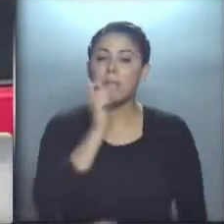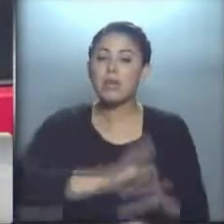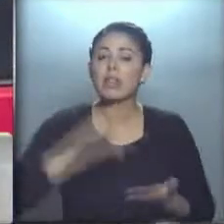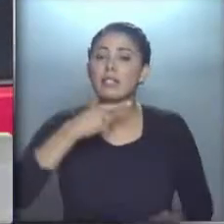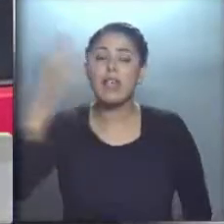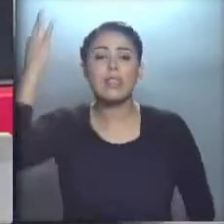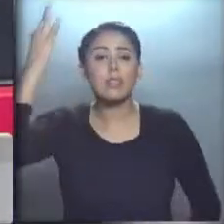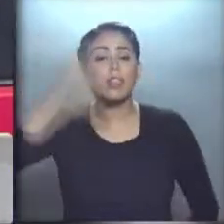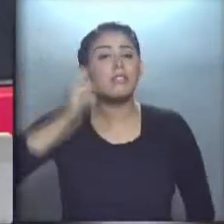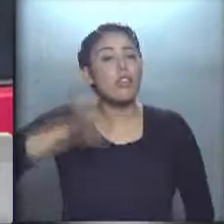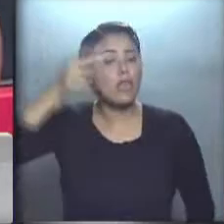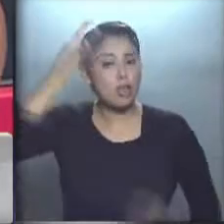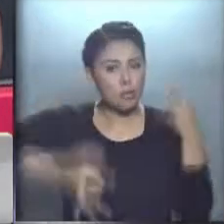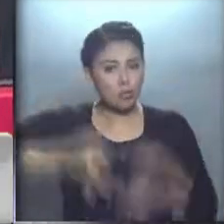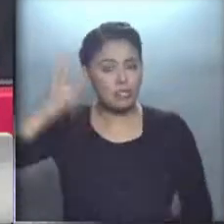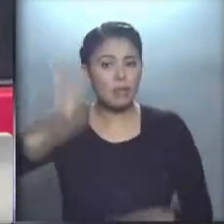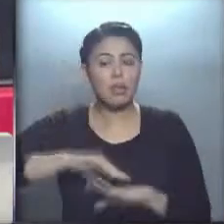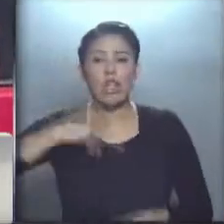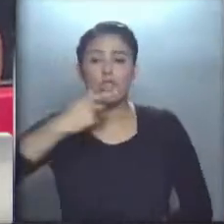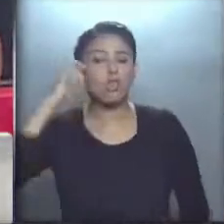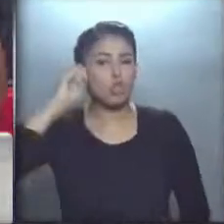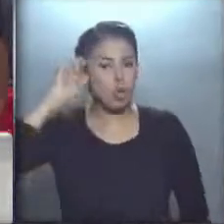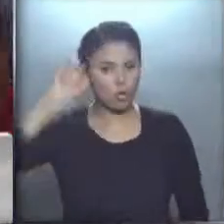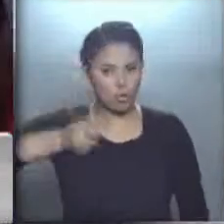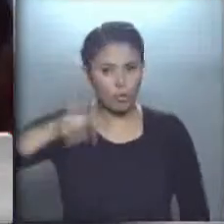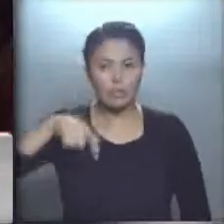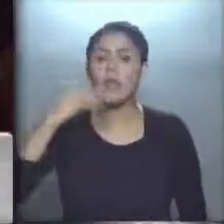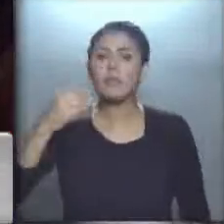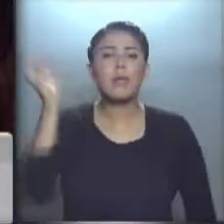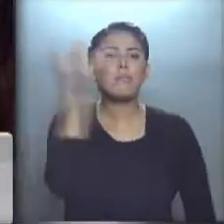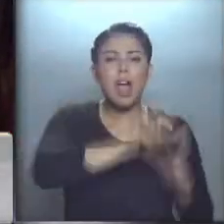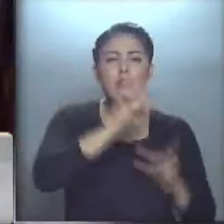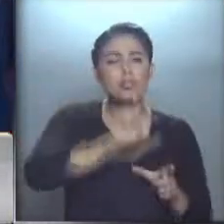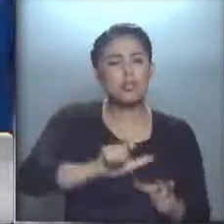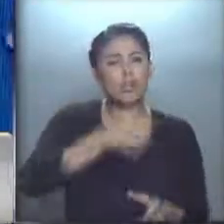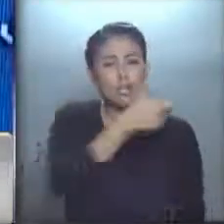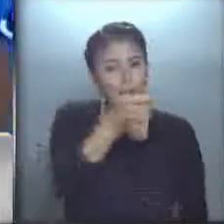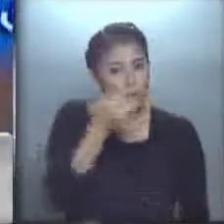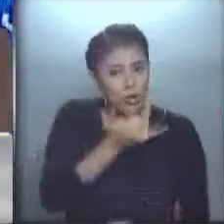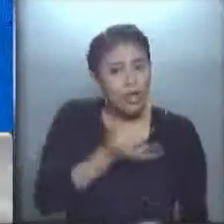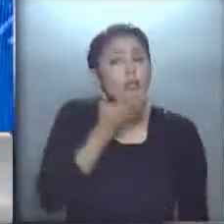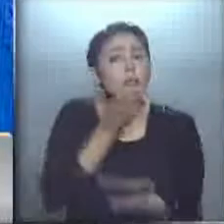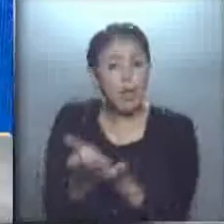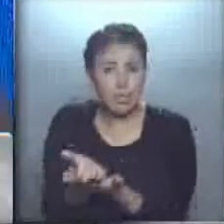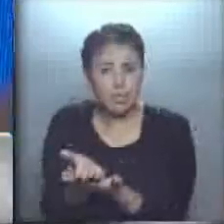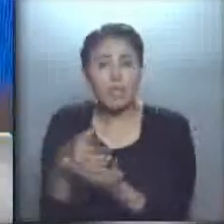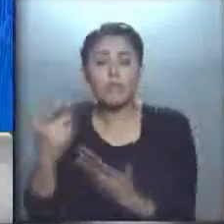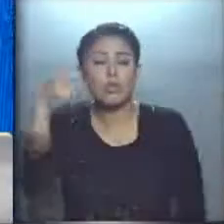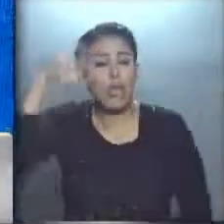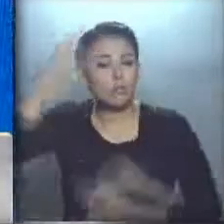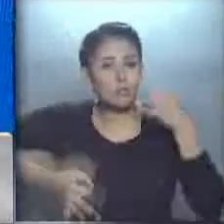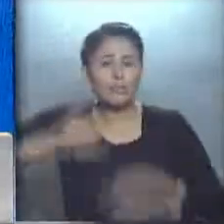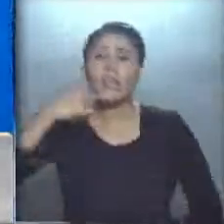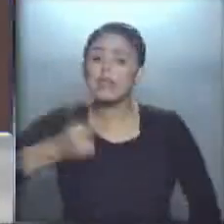justicia a cargo de dos jueces federales de San Nicolás dio lugar al reclamo de usuarios de telefonía celular que obliga a las